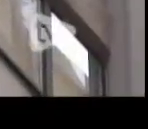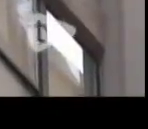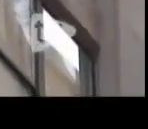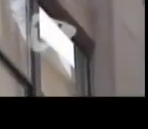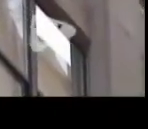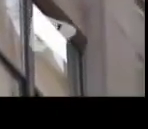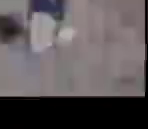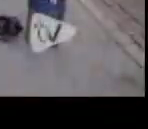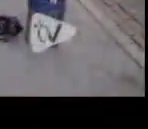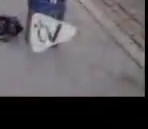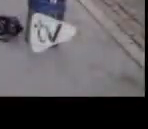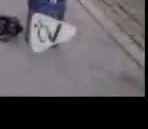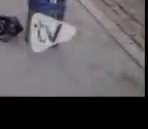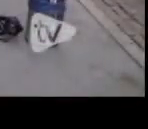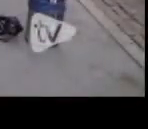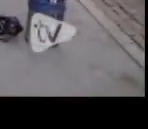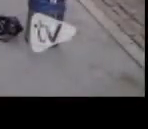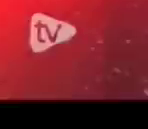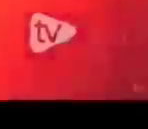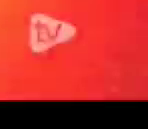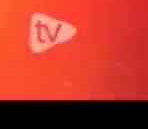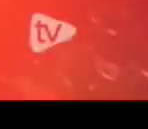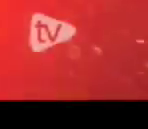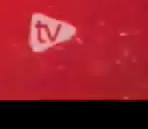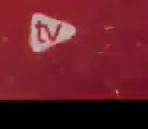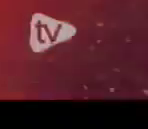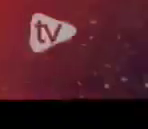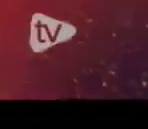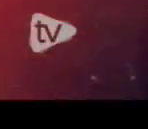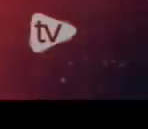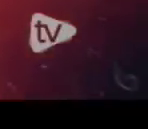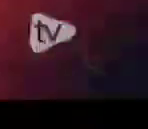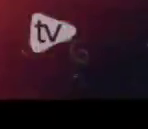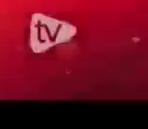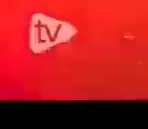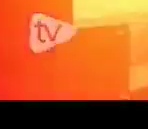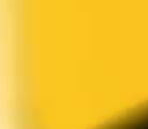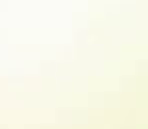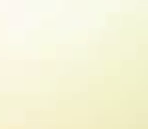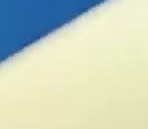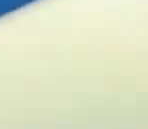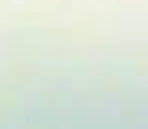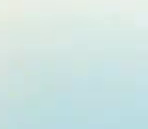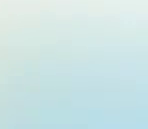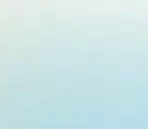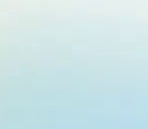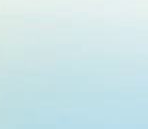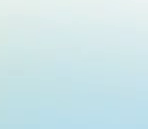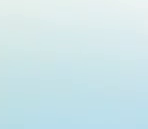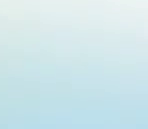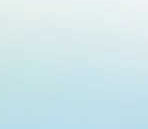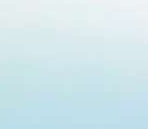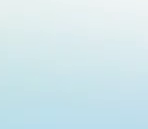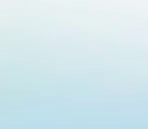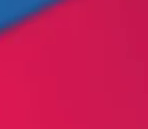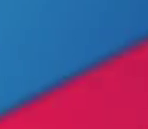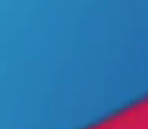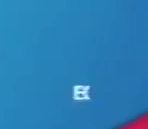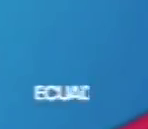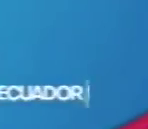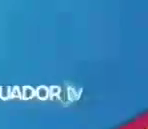hacer esto? Porque así me gano la vida. 593 Ecuador, todos los sábados a las 19 horas por Ecuador TV.